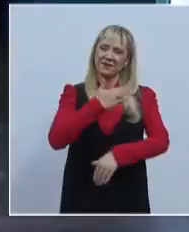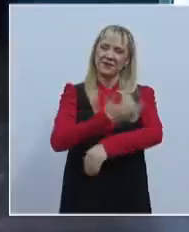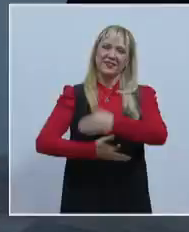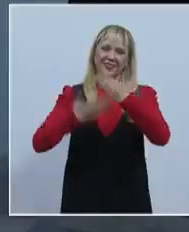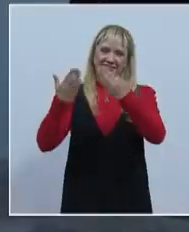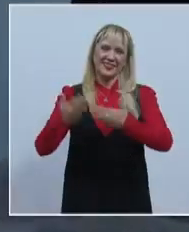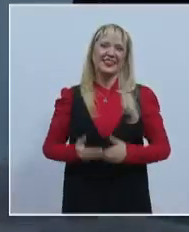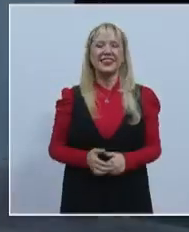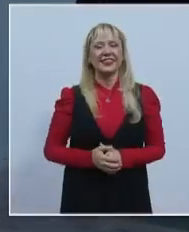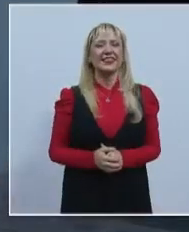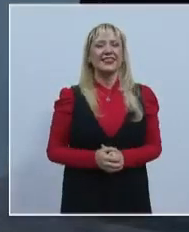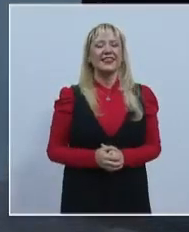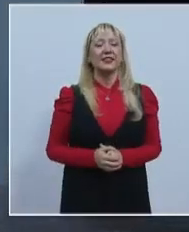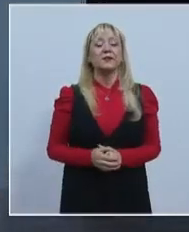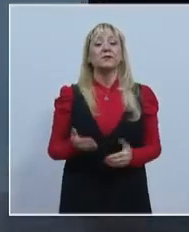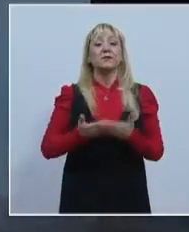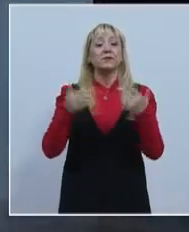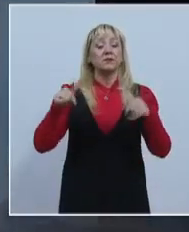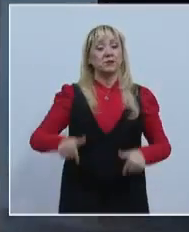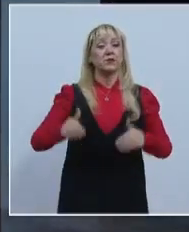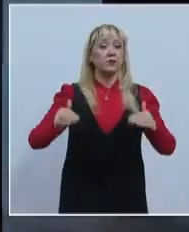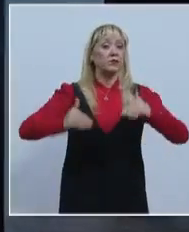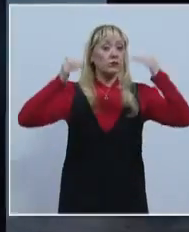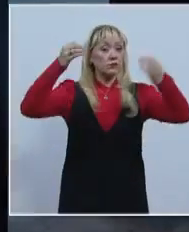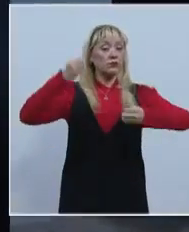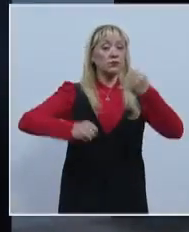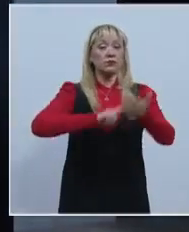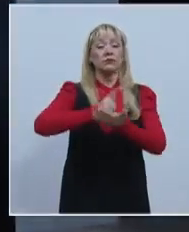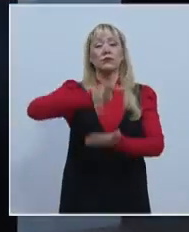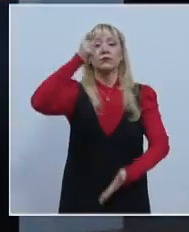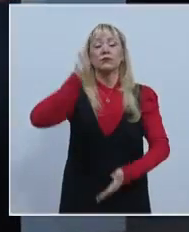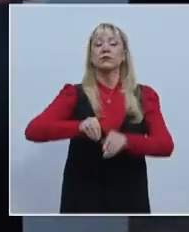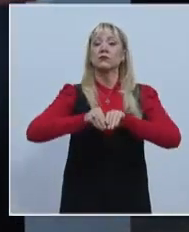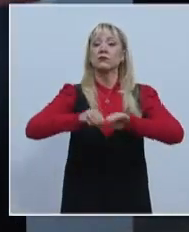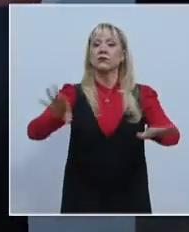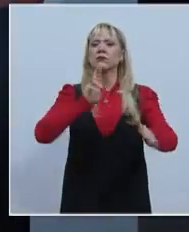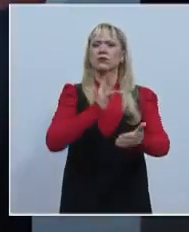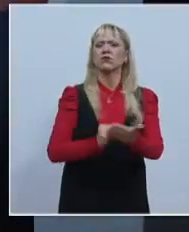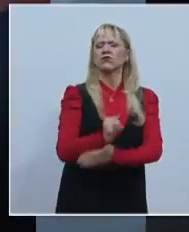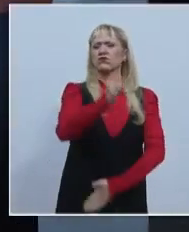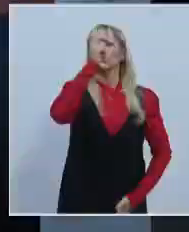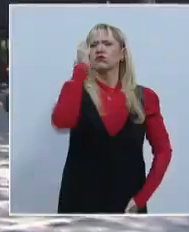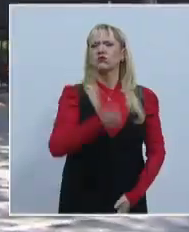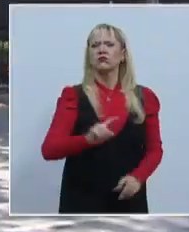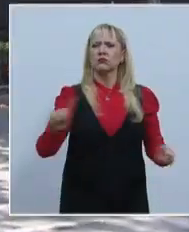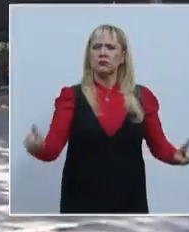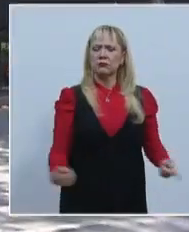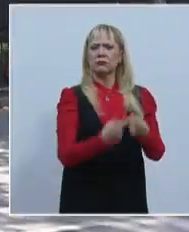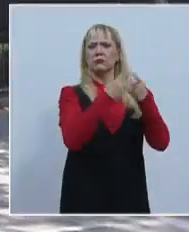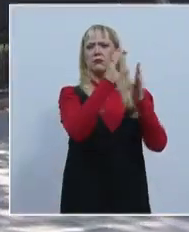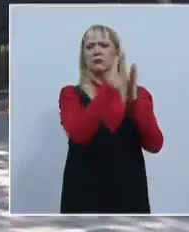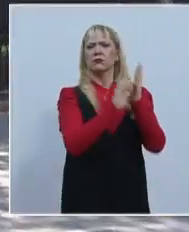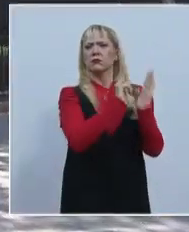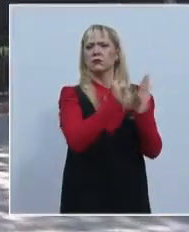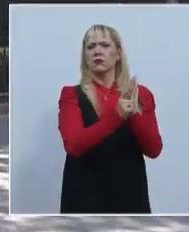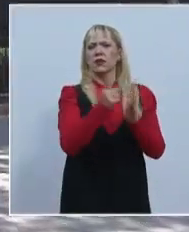tardes. La Suprema Corte publicó la sentencia del Pleno en la acción de inconstitucionalidad